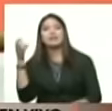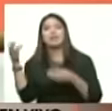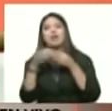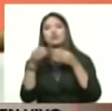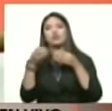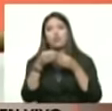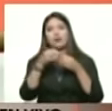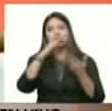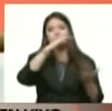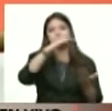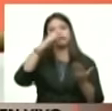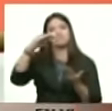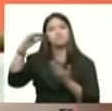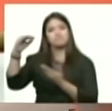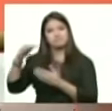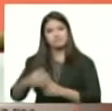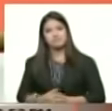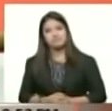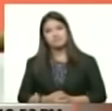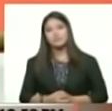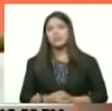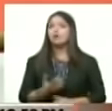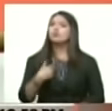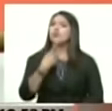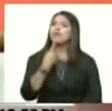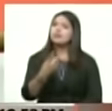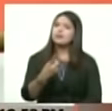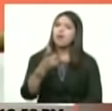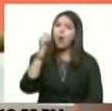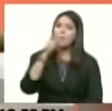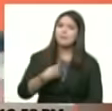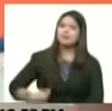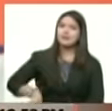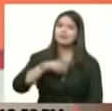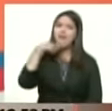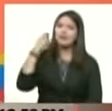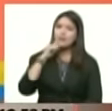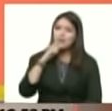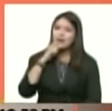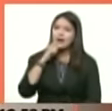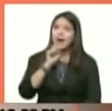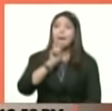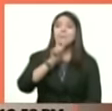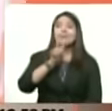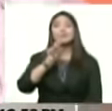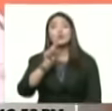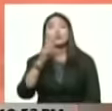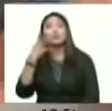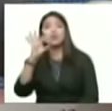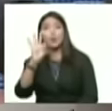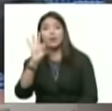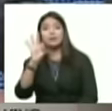barril. Yo le decía al presidente Vladimir Putin, hoy llegó a 21.50 el petróleo venezolano.